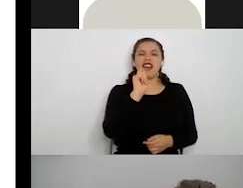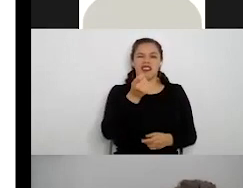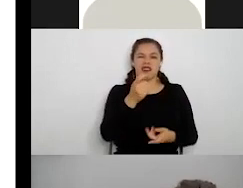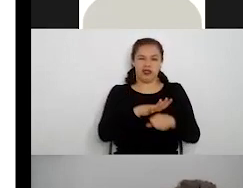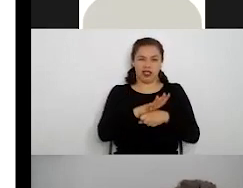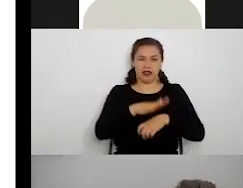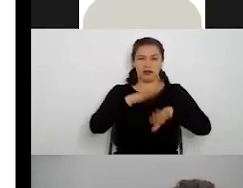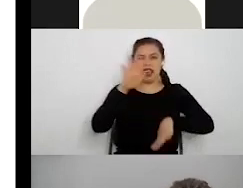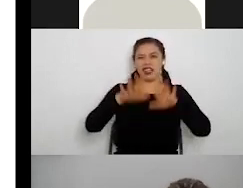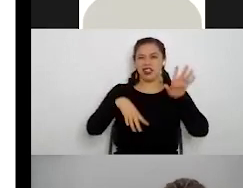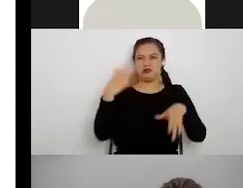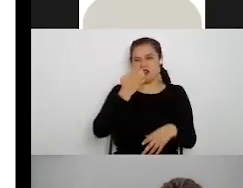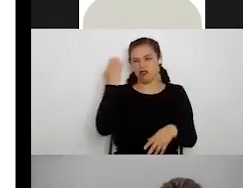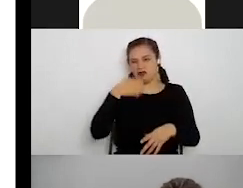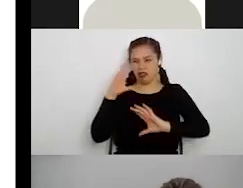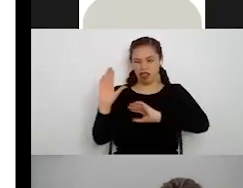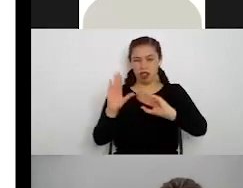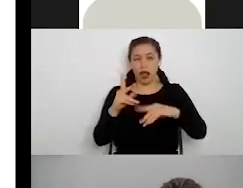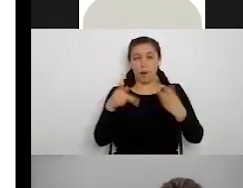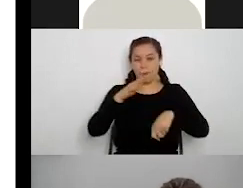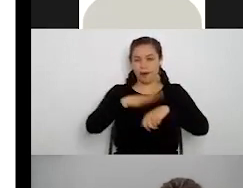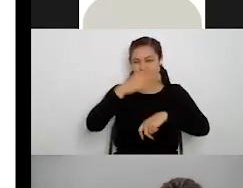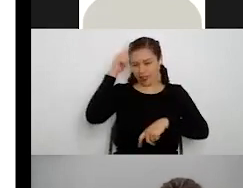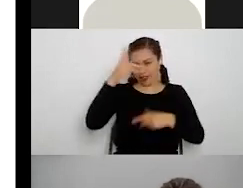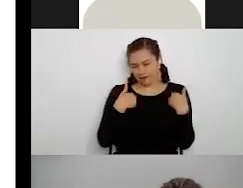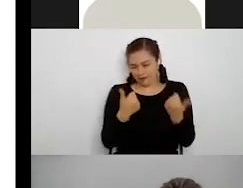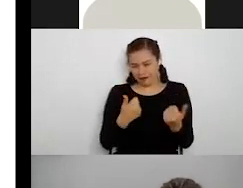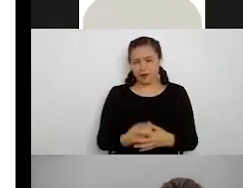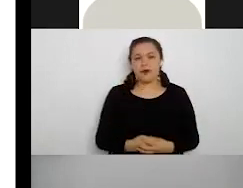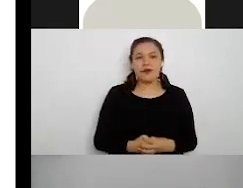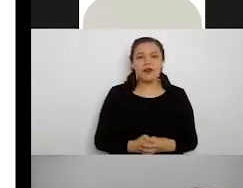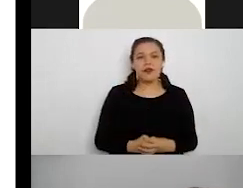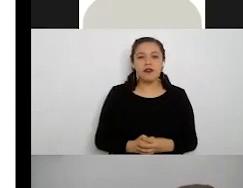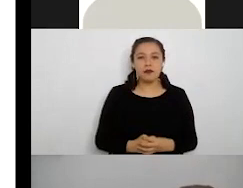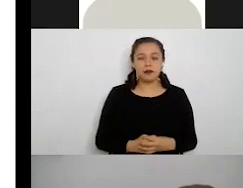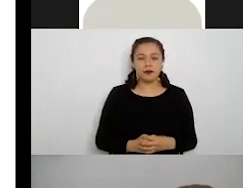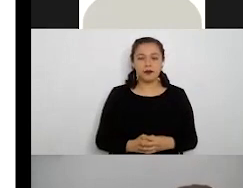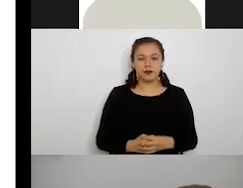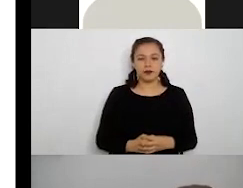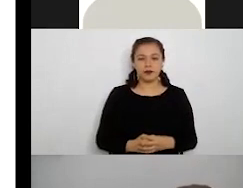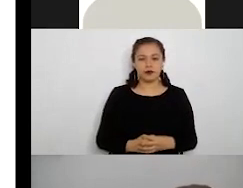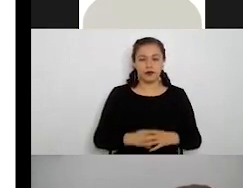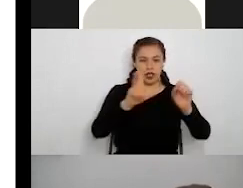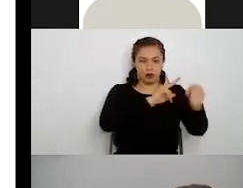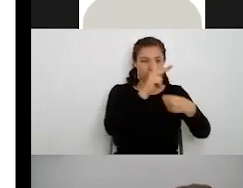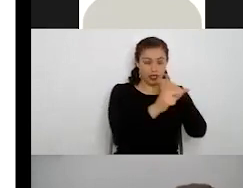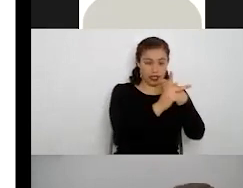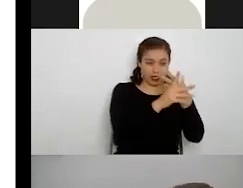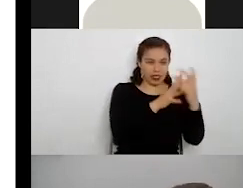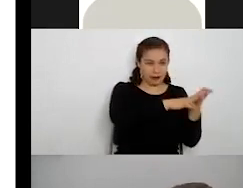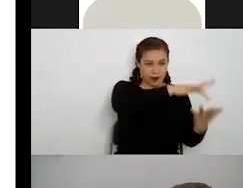poco académico, nos hace más fácil el entendimiento. En la mayoría de los países, el